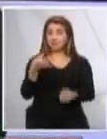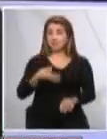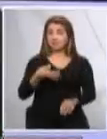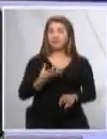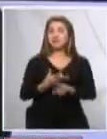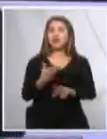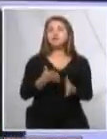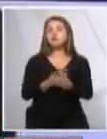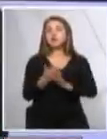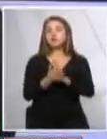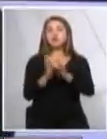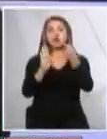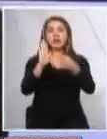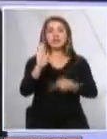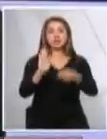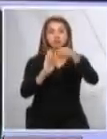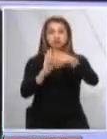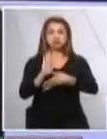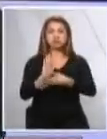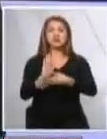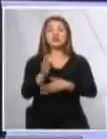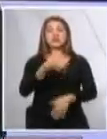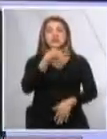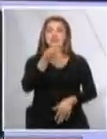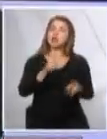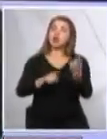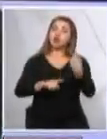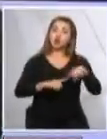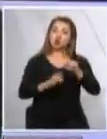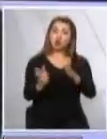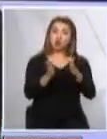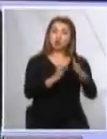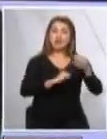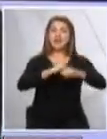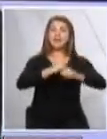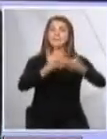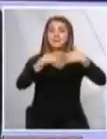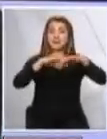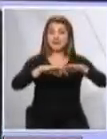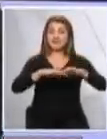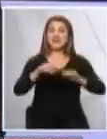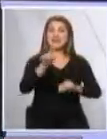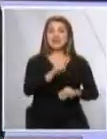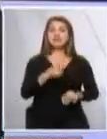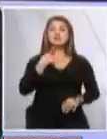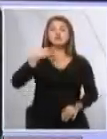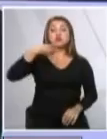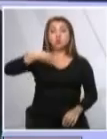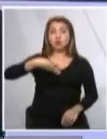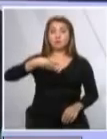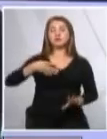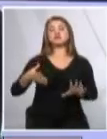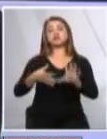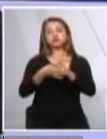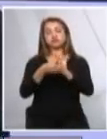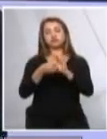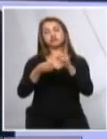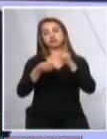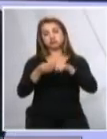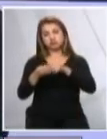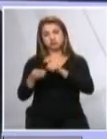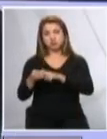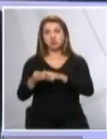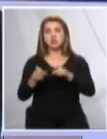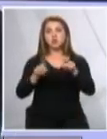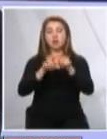efectivamente aparezca un listado eventual. Dicen que las otras empresas de SQM, digamos, asociadas, pueden ser